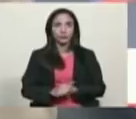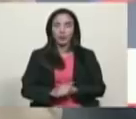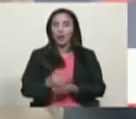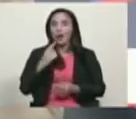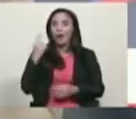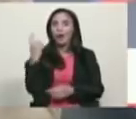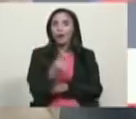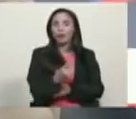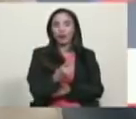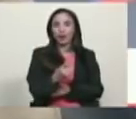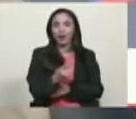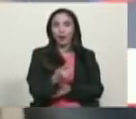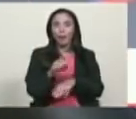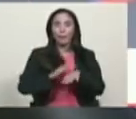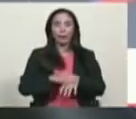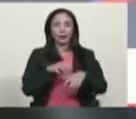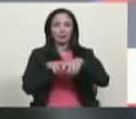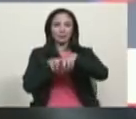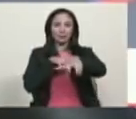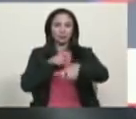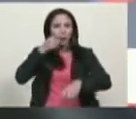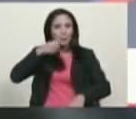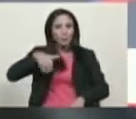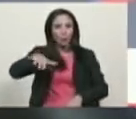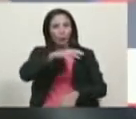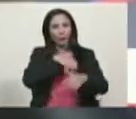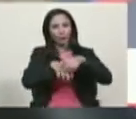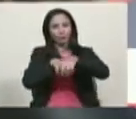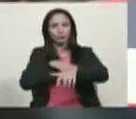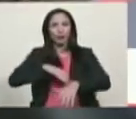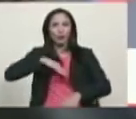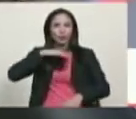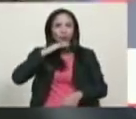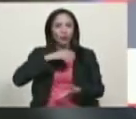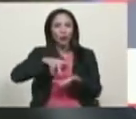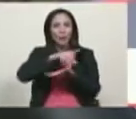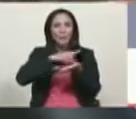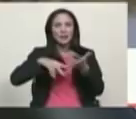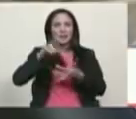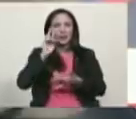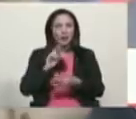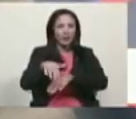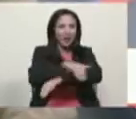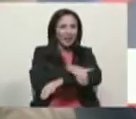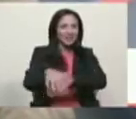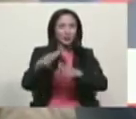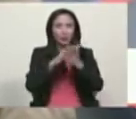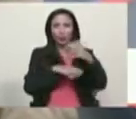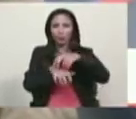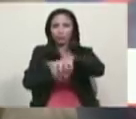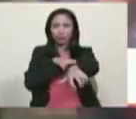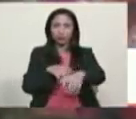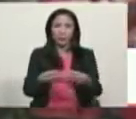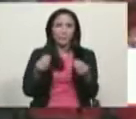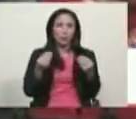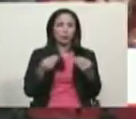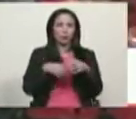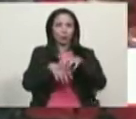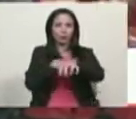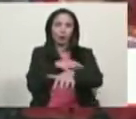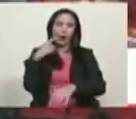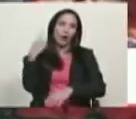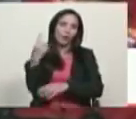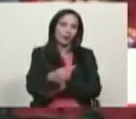ante la inmensa manifestación de pueblo que llenó la avenida Bolívar de punta a punta y todos sus alrededores, se vieron obligados a